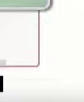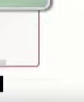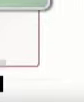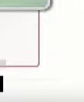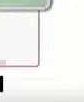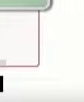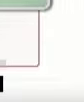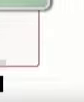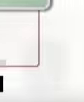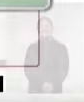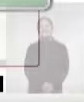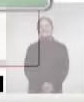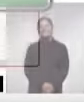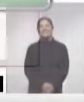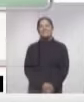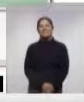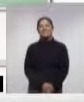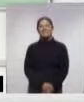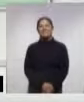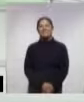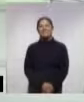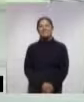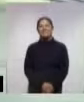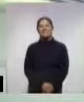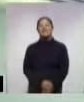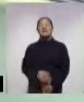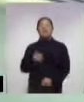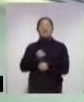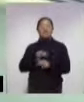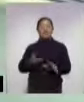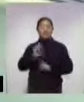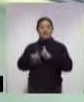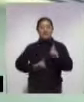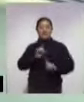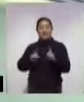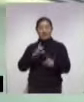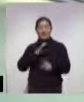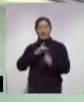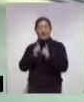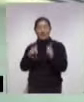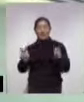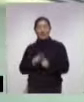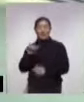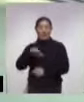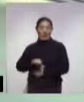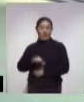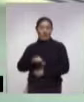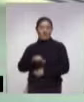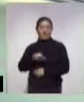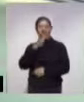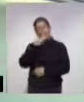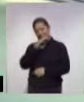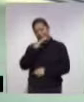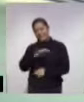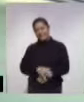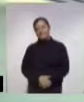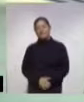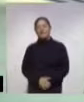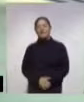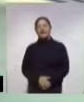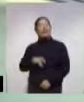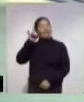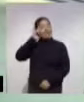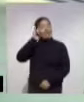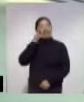con toda la información. Vámonos puntuales con la información deportiva porque hay un club que hoy está de fiesta y se trata de los Diablos Rojos